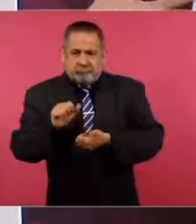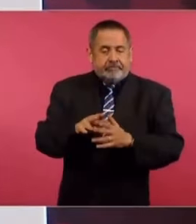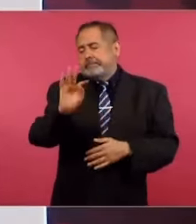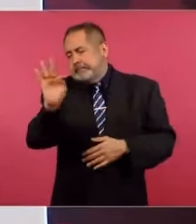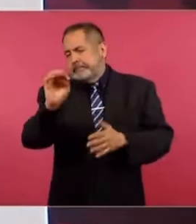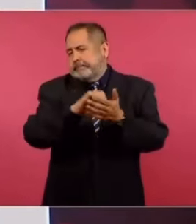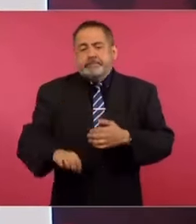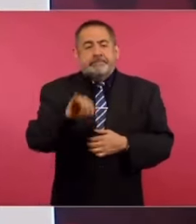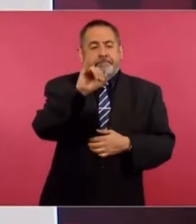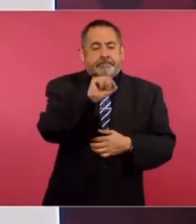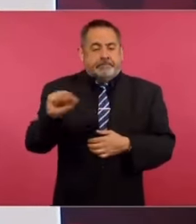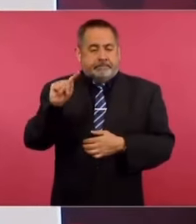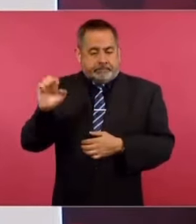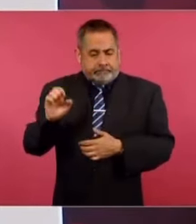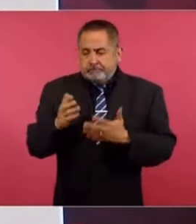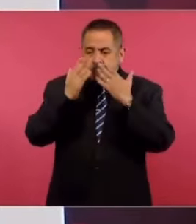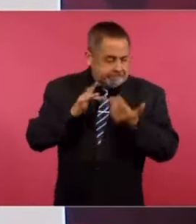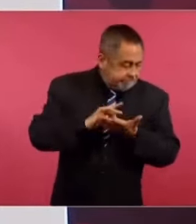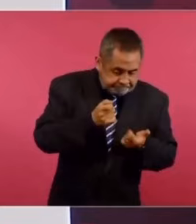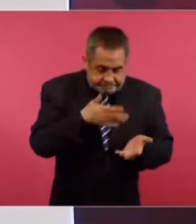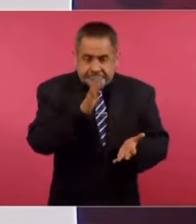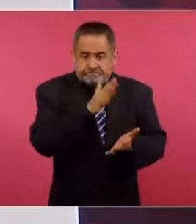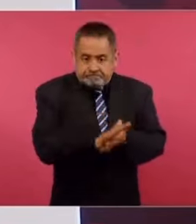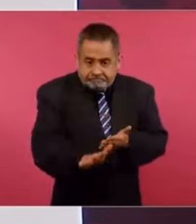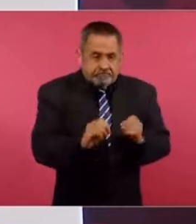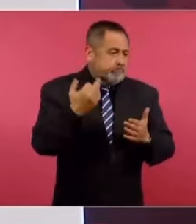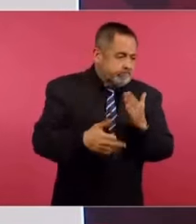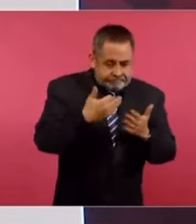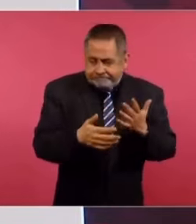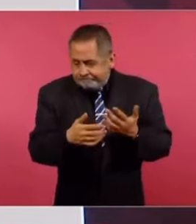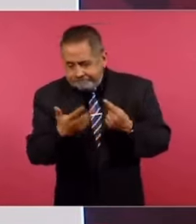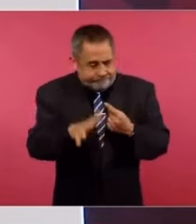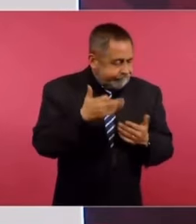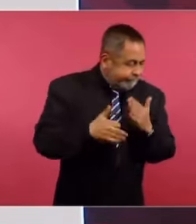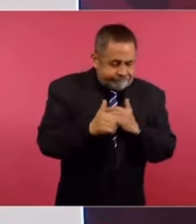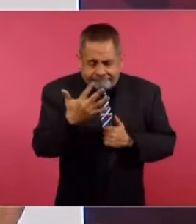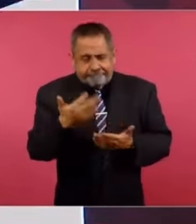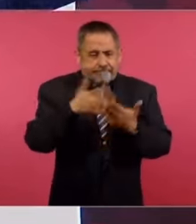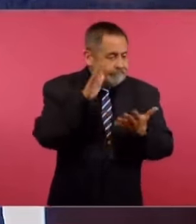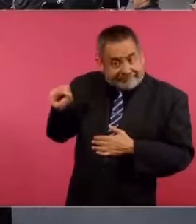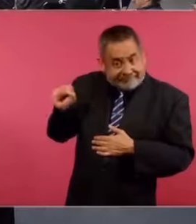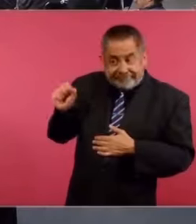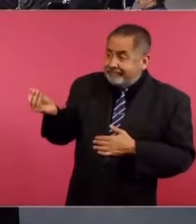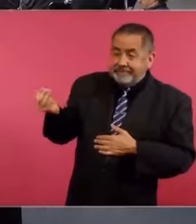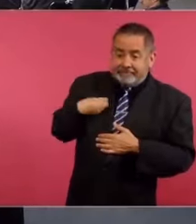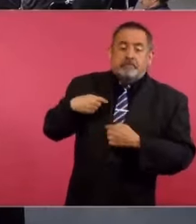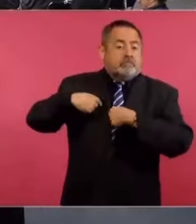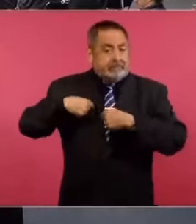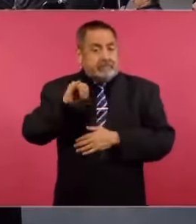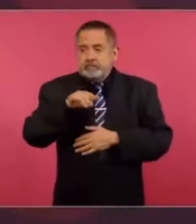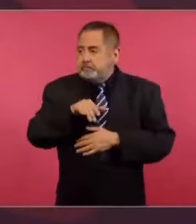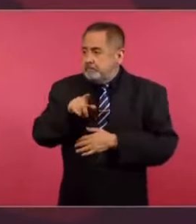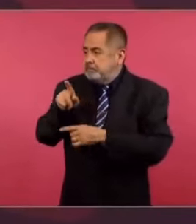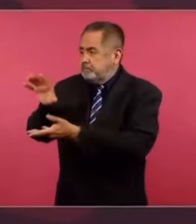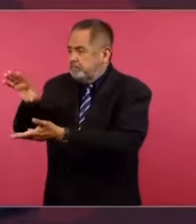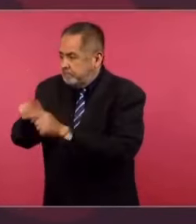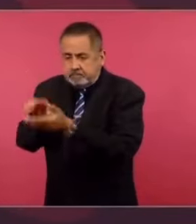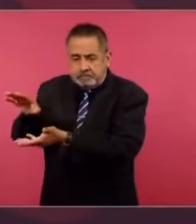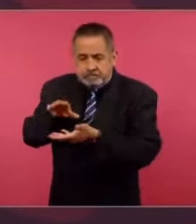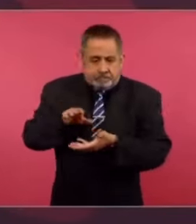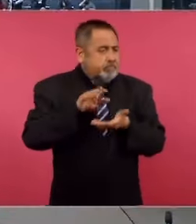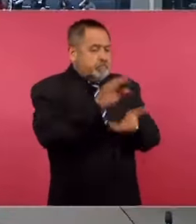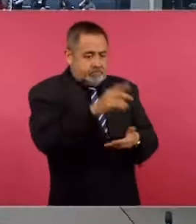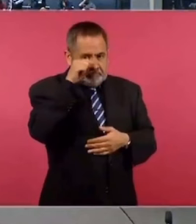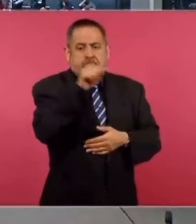el ISSSTE no tiene medicamentos o le faltan 10 medicamentos o 5 medicamentos y los tiene el seguro, Birmex puede usarlos, los del